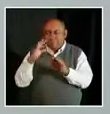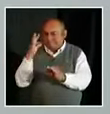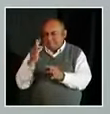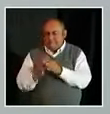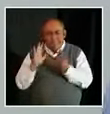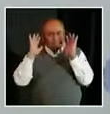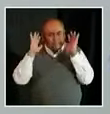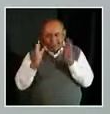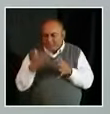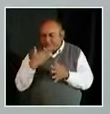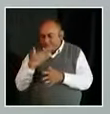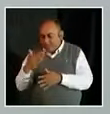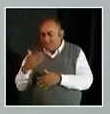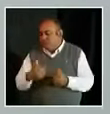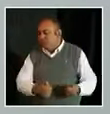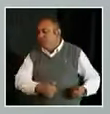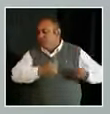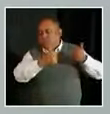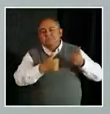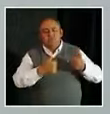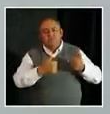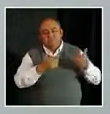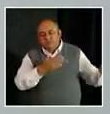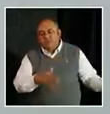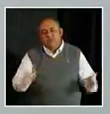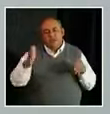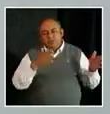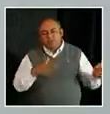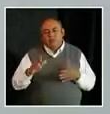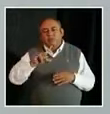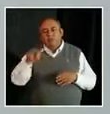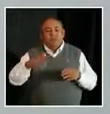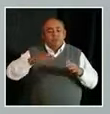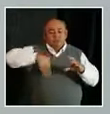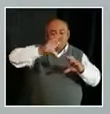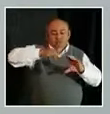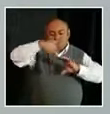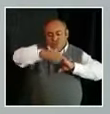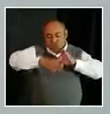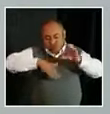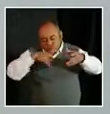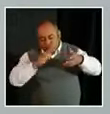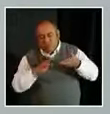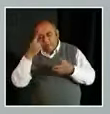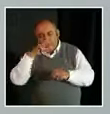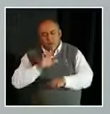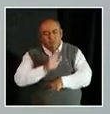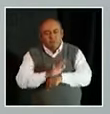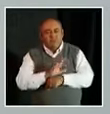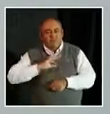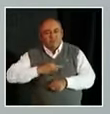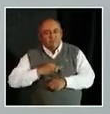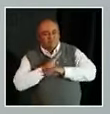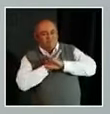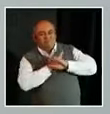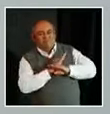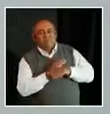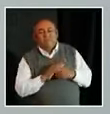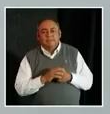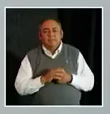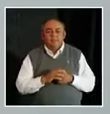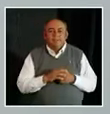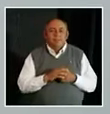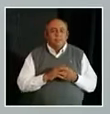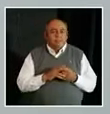ya en campo, el acabado de pintura. Entonces, un procedimiento repetitivo, pero complejo y delicado,